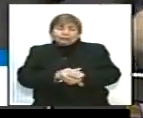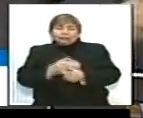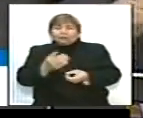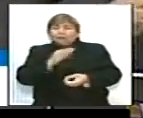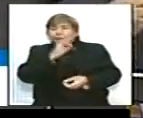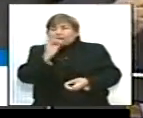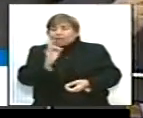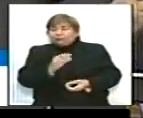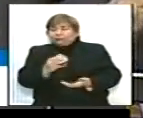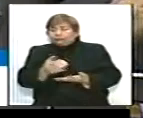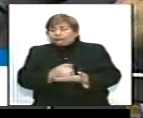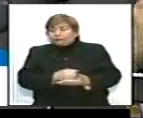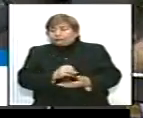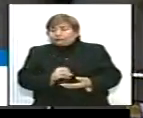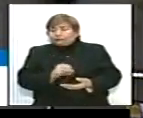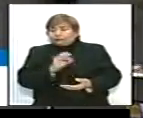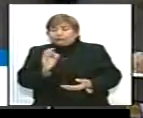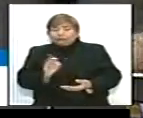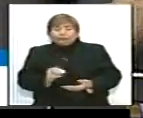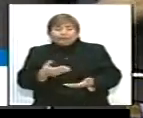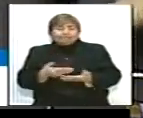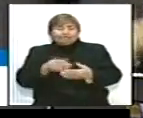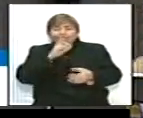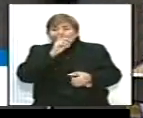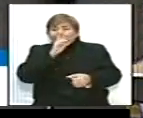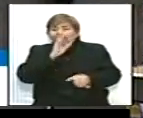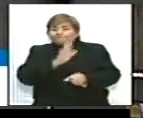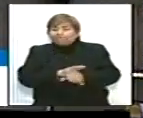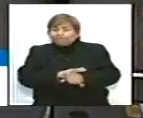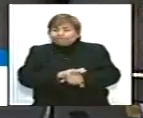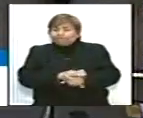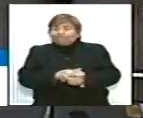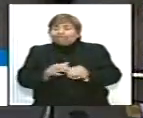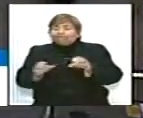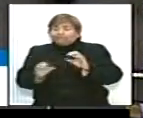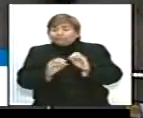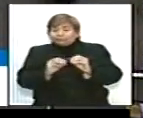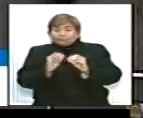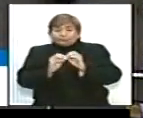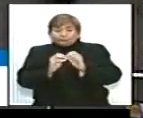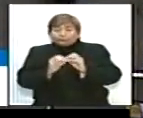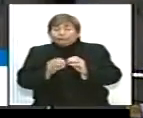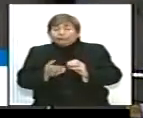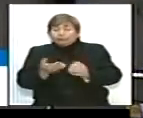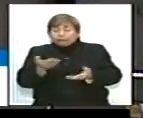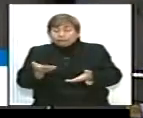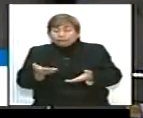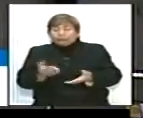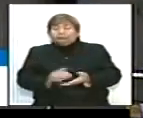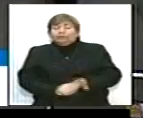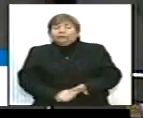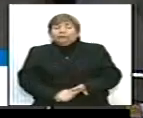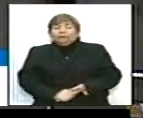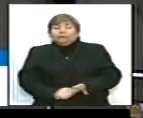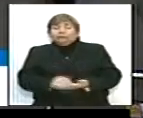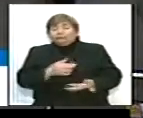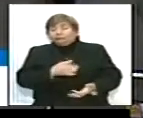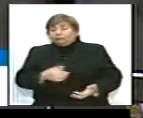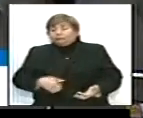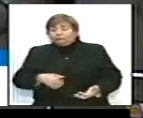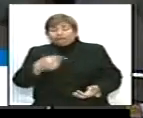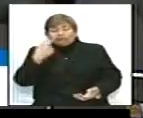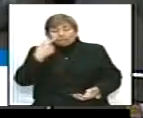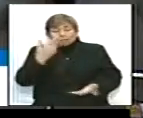pero nunca llegaron a nada. Nunca hubieron compromisos que finalmente hayan sido resueltos. Y es por eso, señor presidente, que nos hace